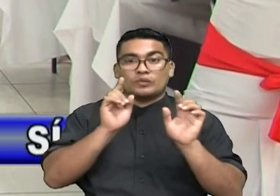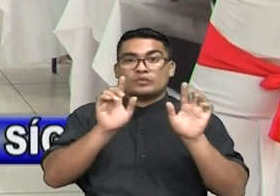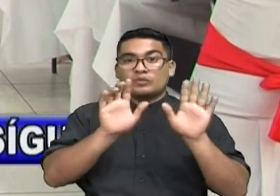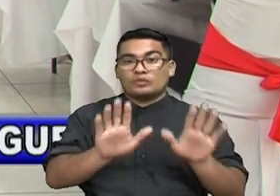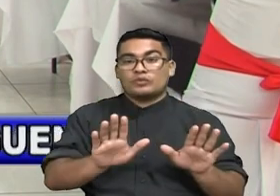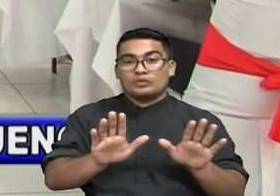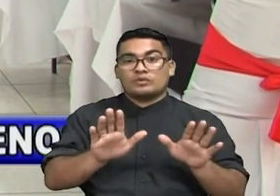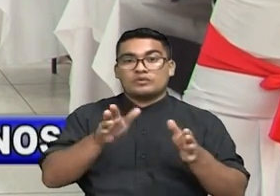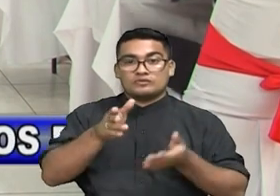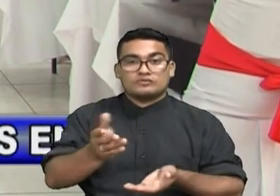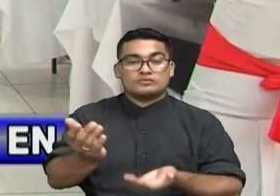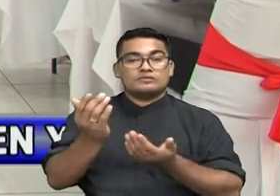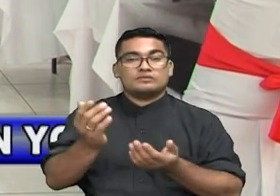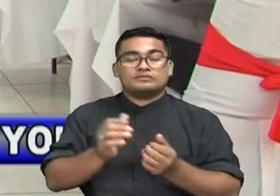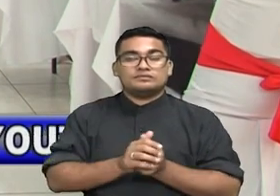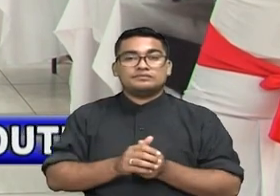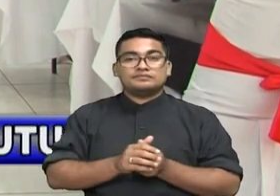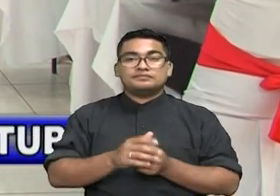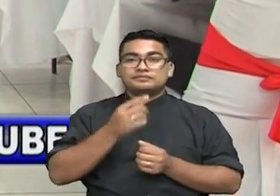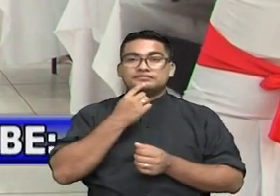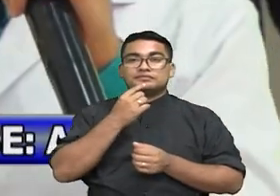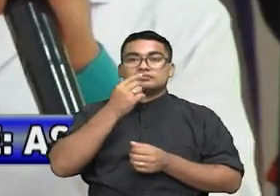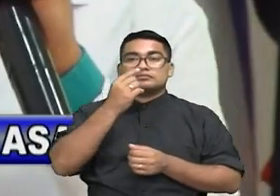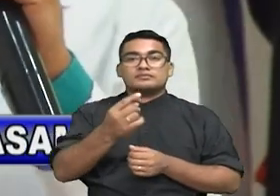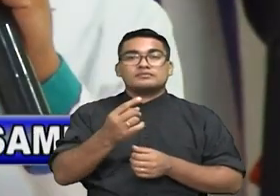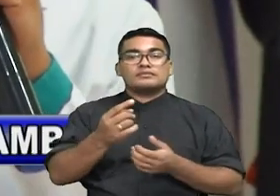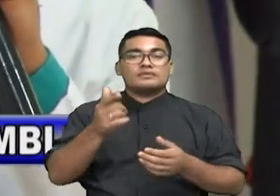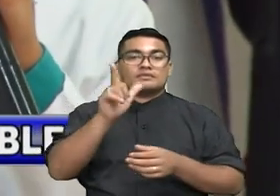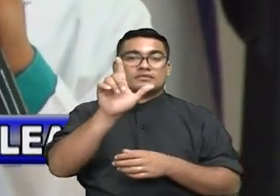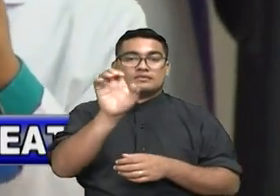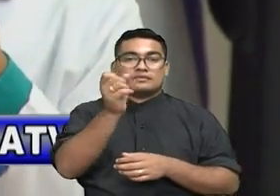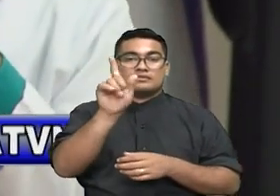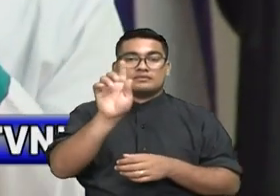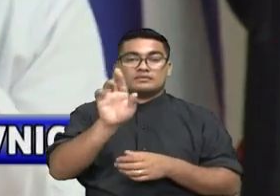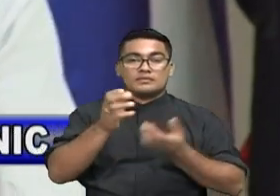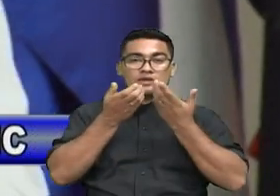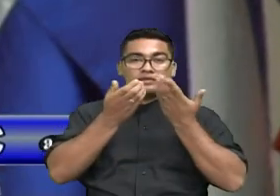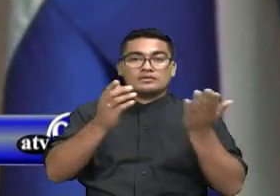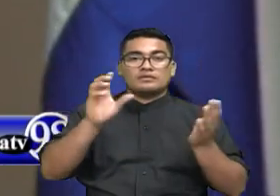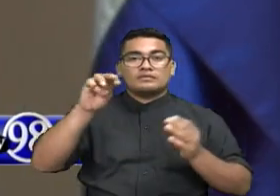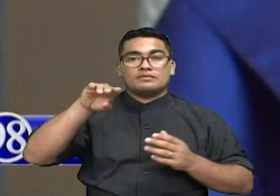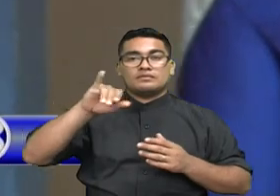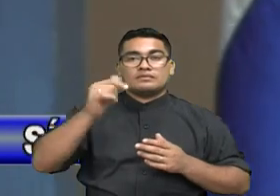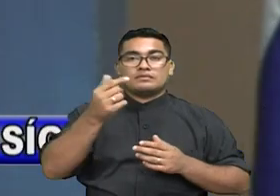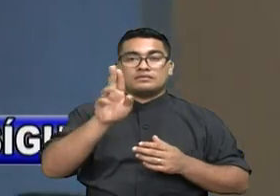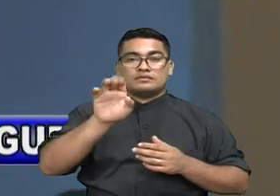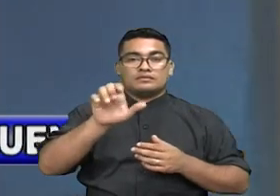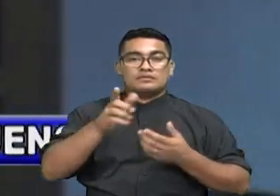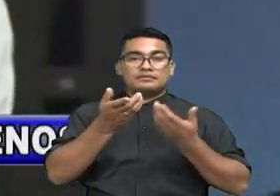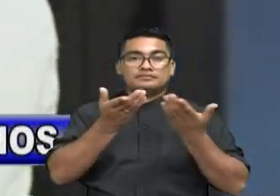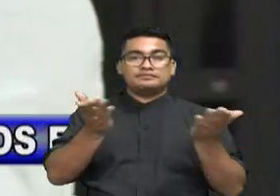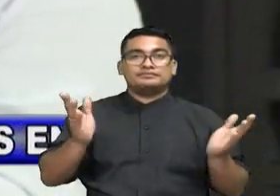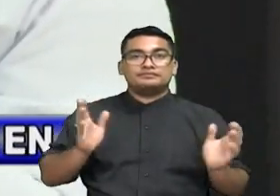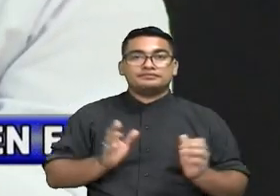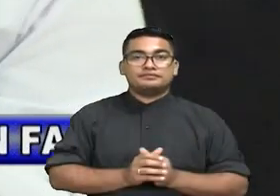del parto pretérmino. Con cámara de Lester Mora para el canal parlamentario, les informó Miguel Carranza Mena.